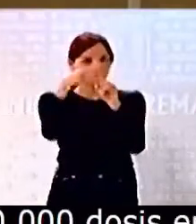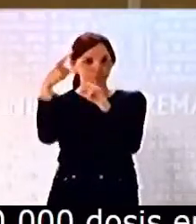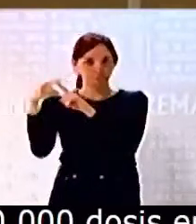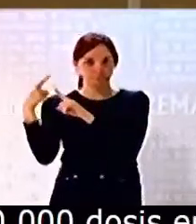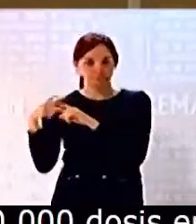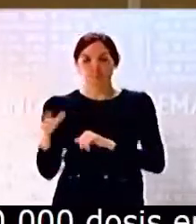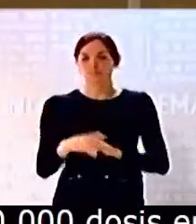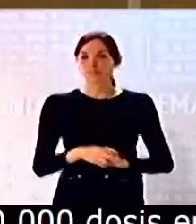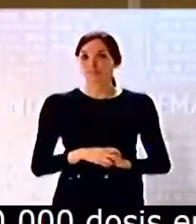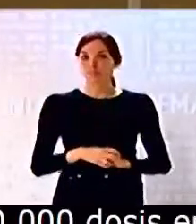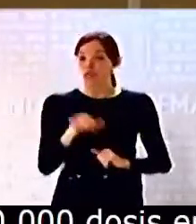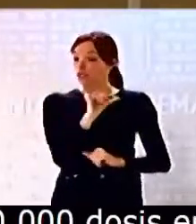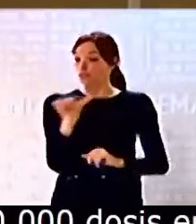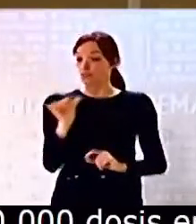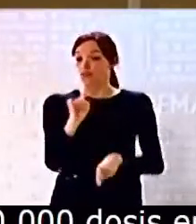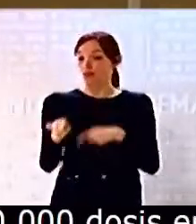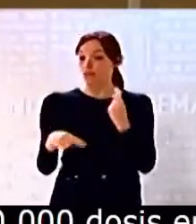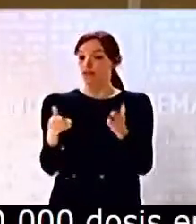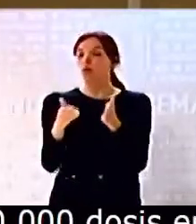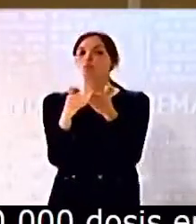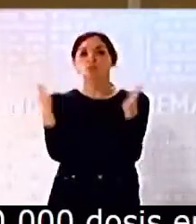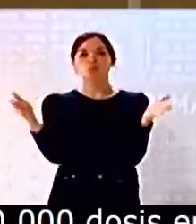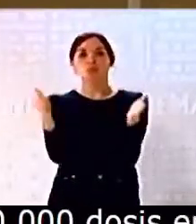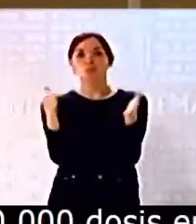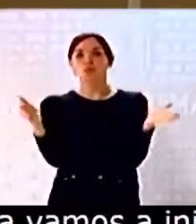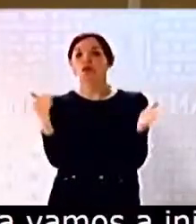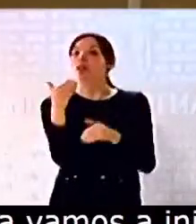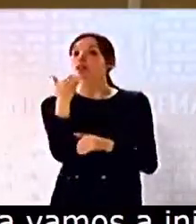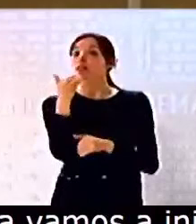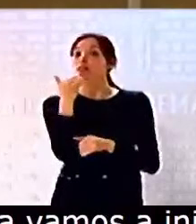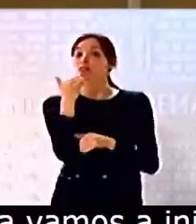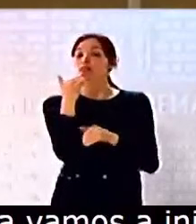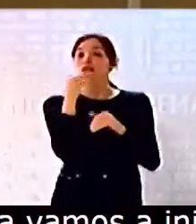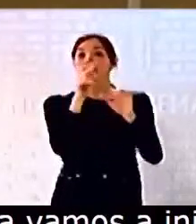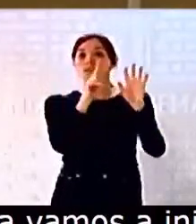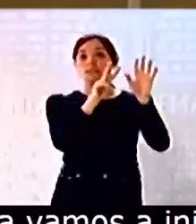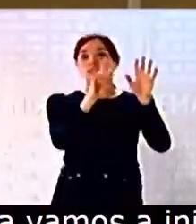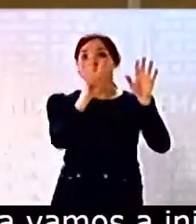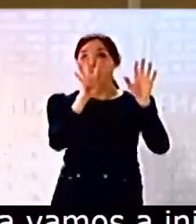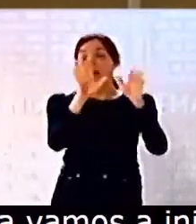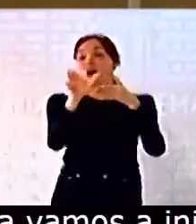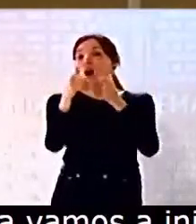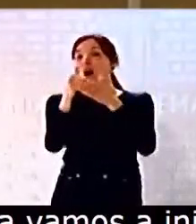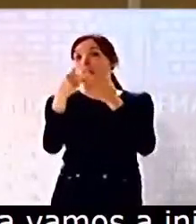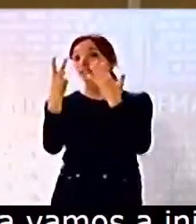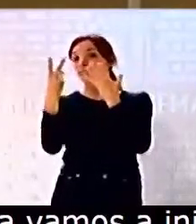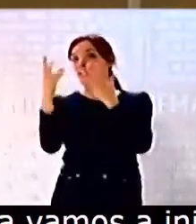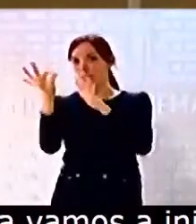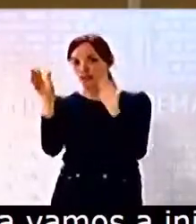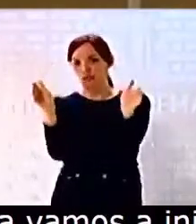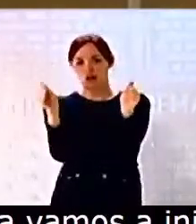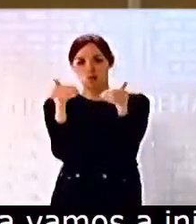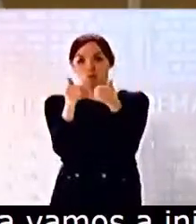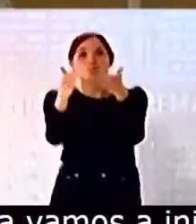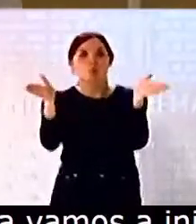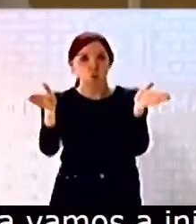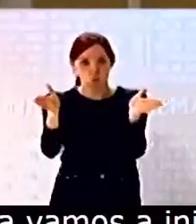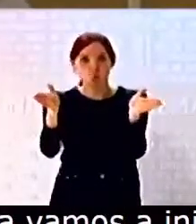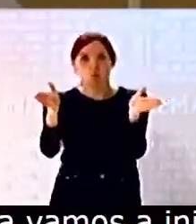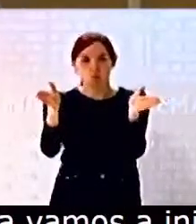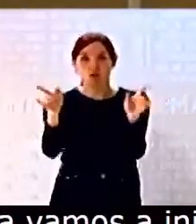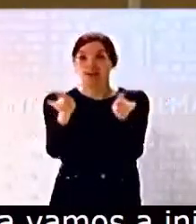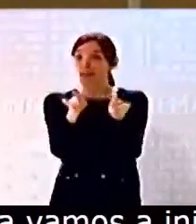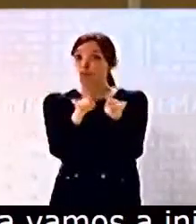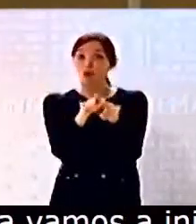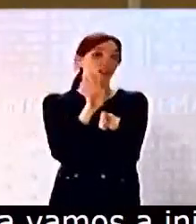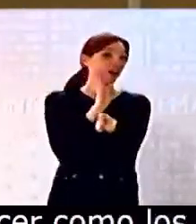semana vamos a iniciar la vacunación de los 79 a los 70. Esto no lo vamos a hacer como los mayores de